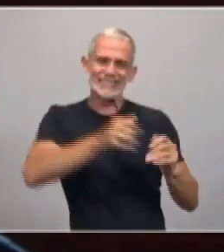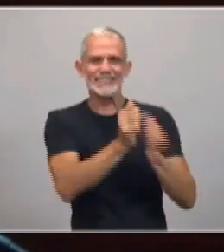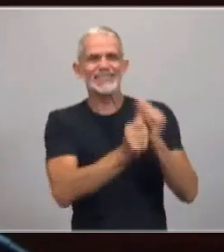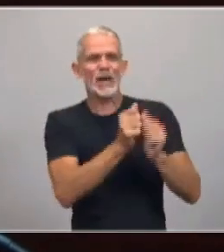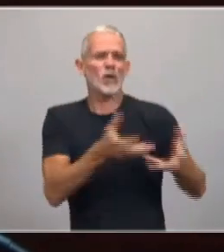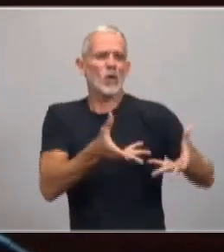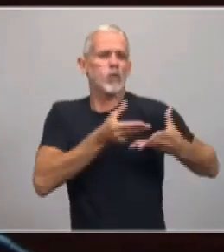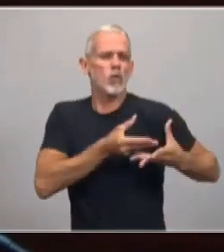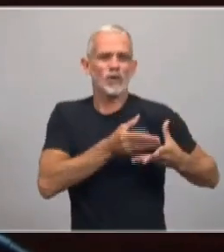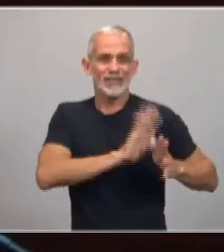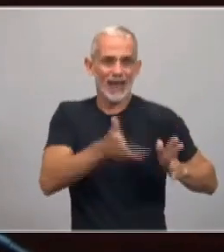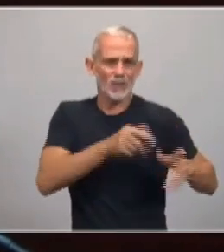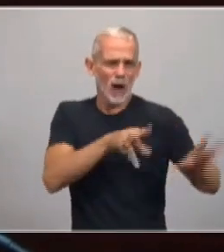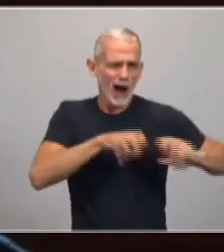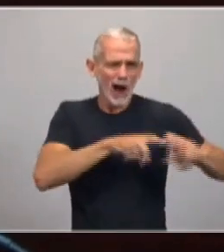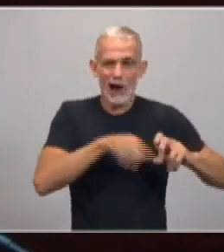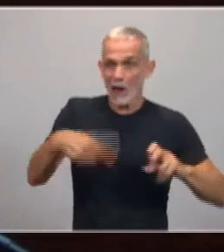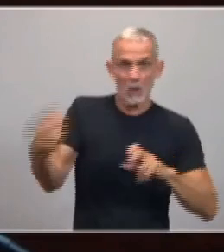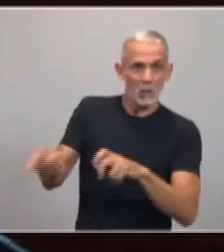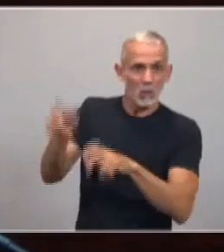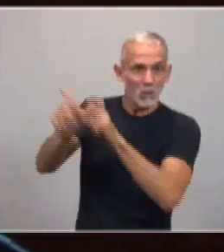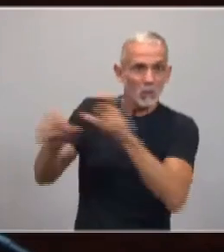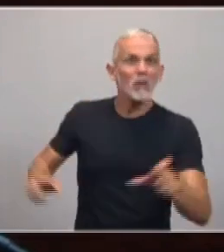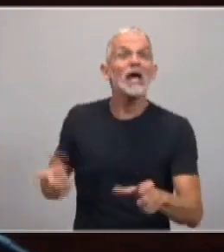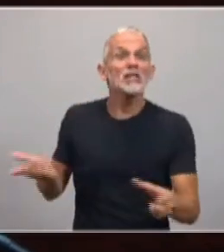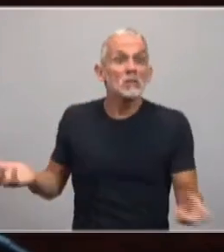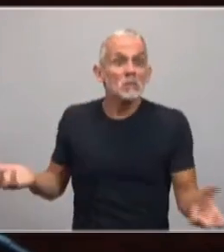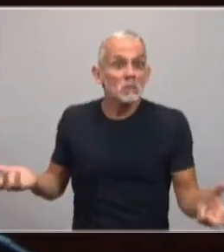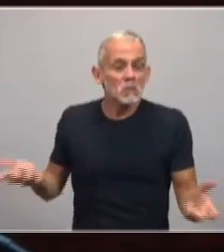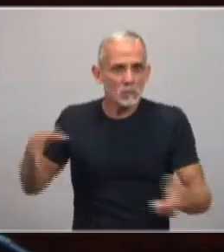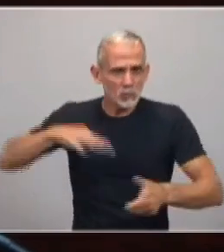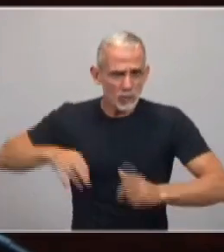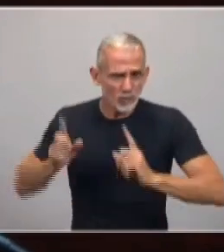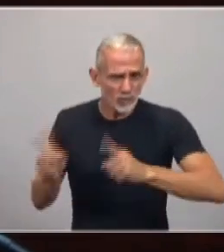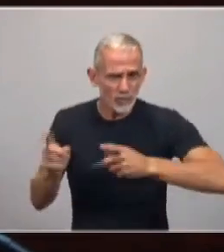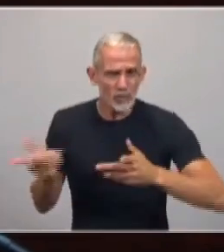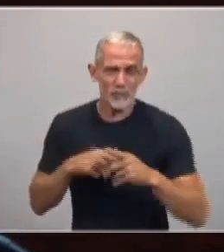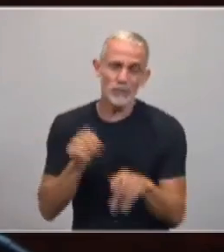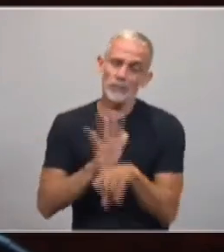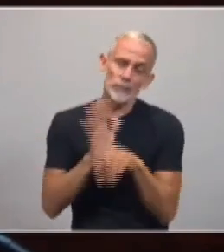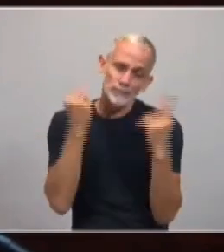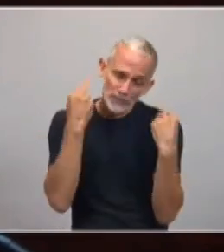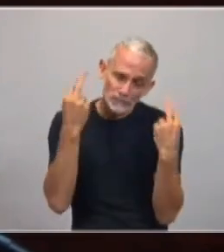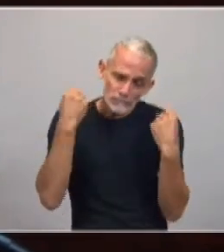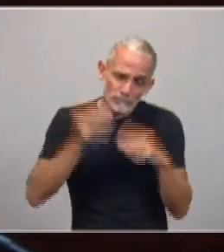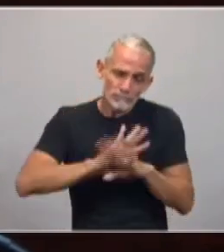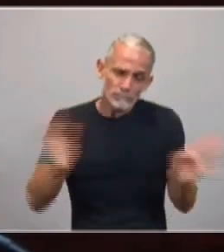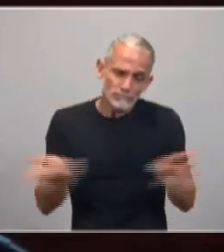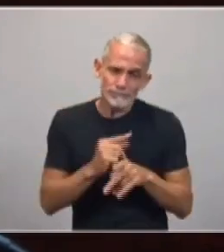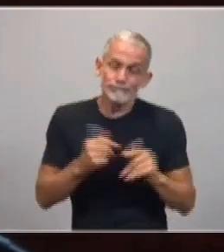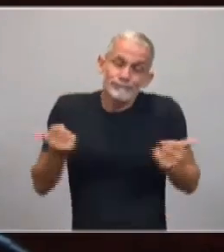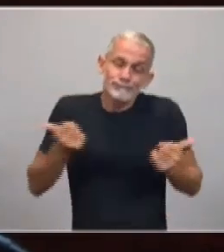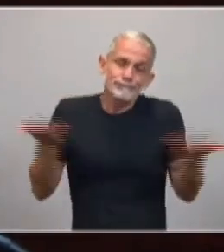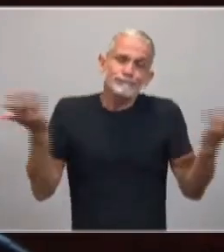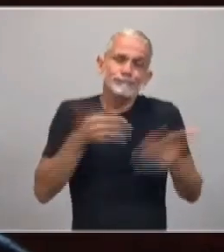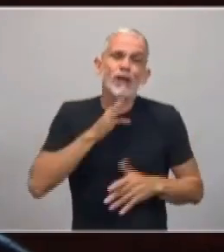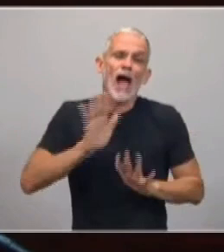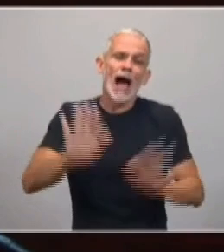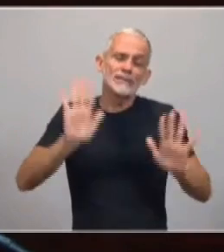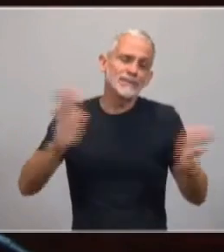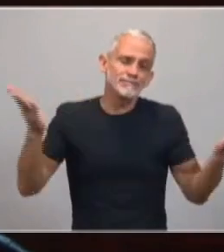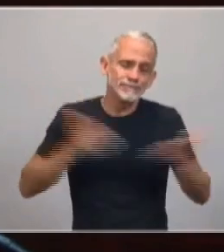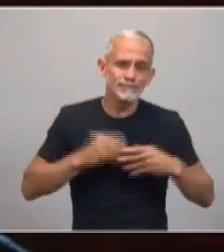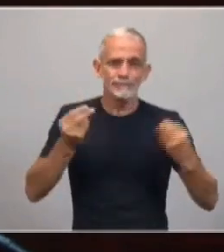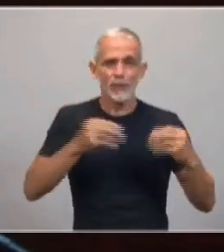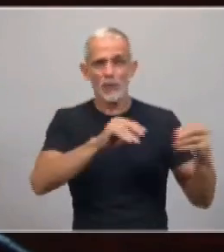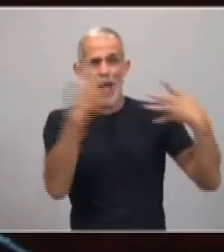sectores concentrados, y al otro lado pide buscar la sumisión, la resignación y el abandono cuando